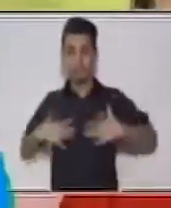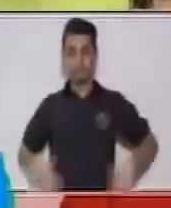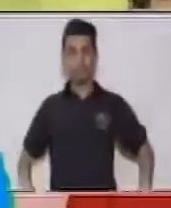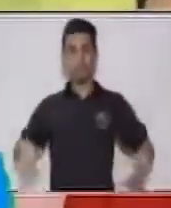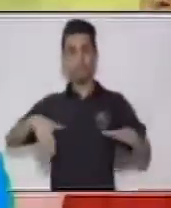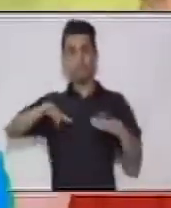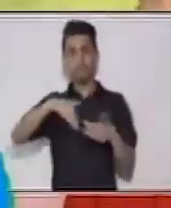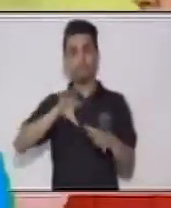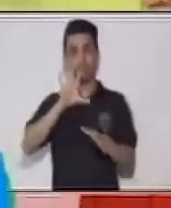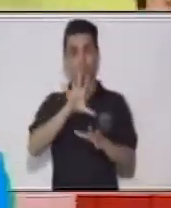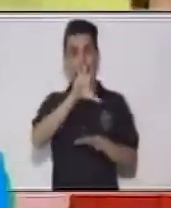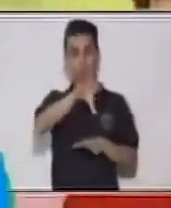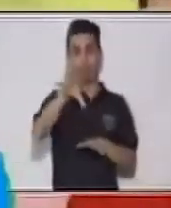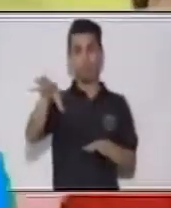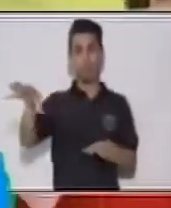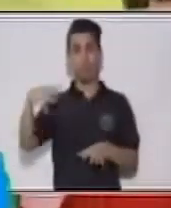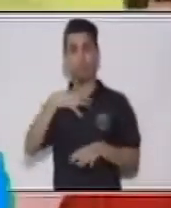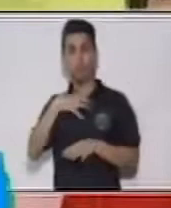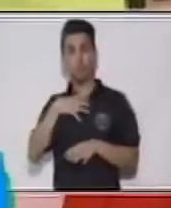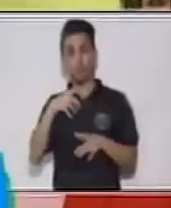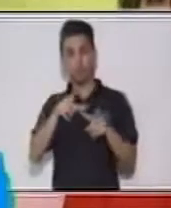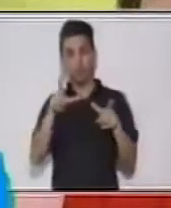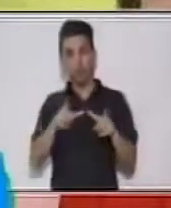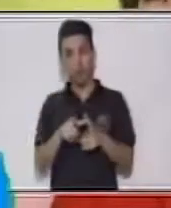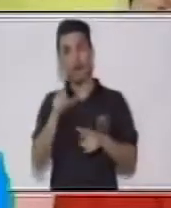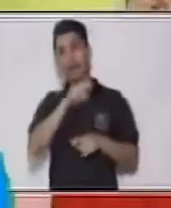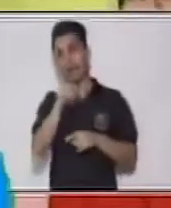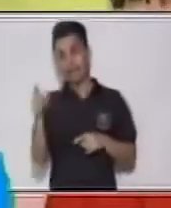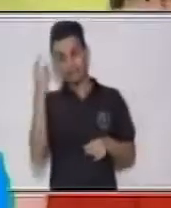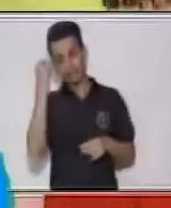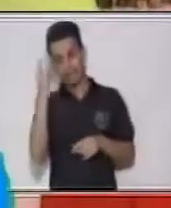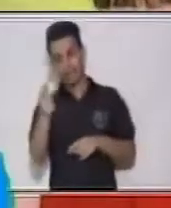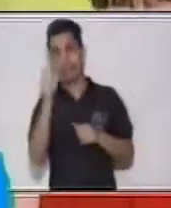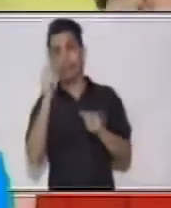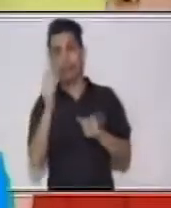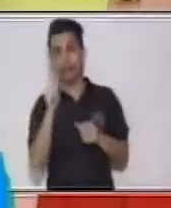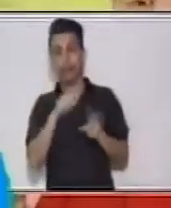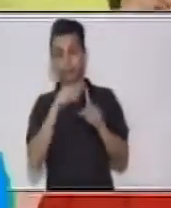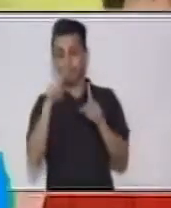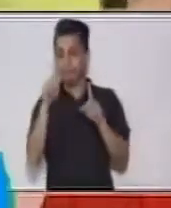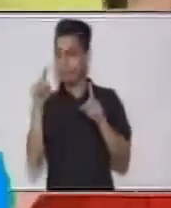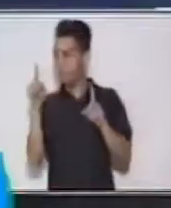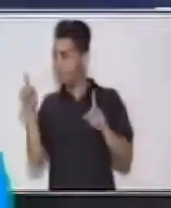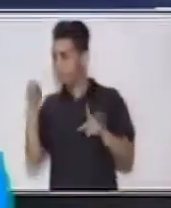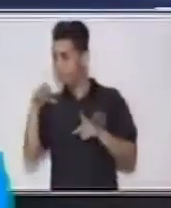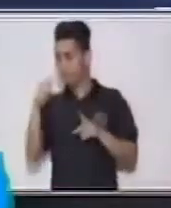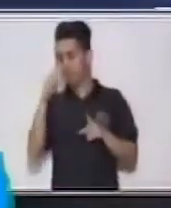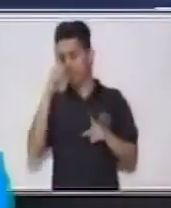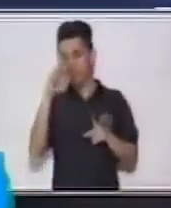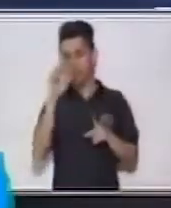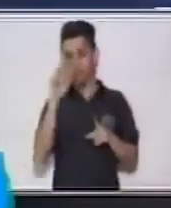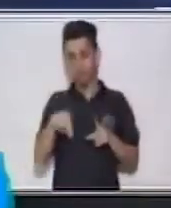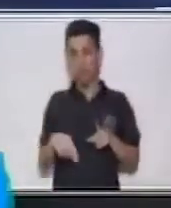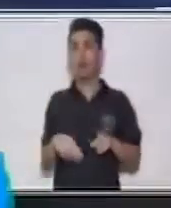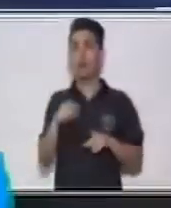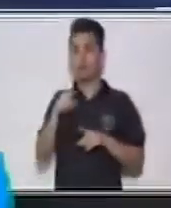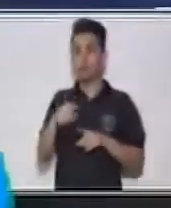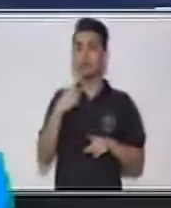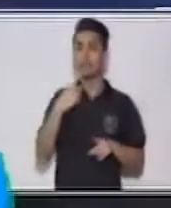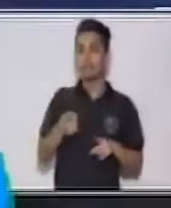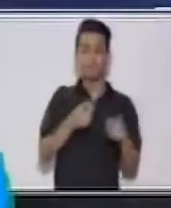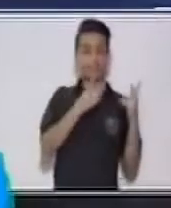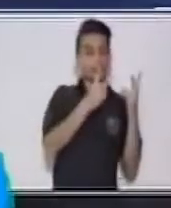los trajes regionales ellos pueden entender muy bien acerca de estos patrones los patrones es una repetición